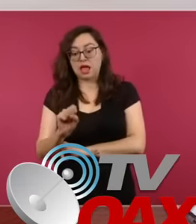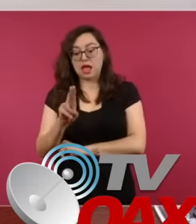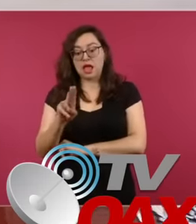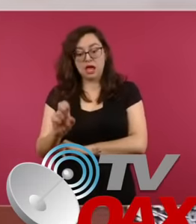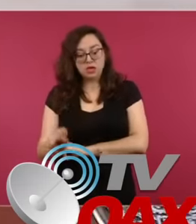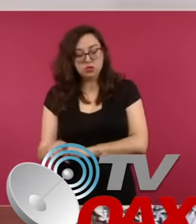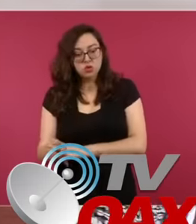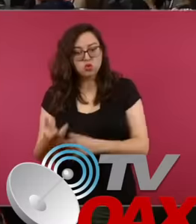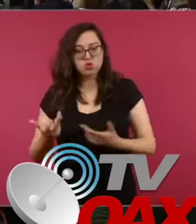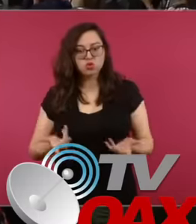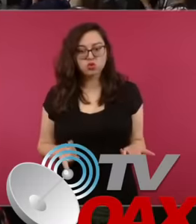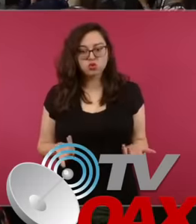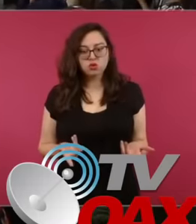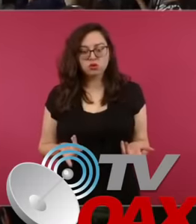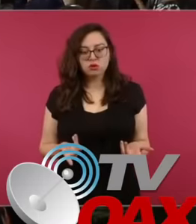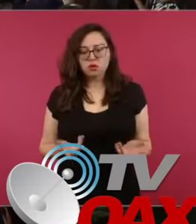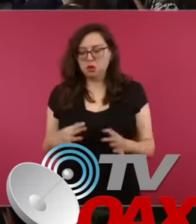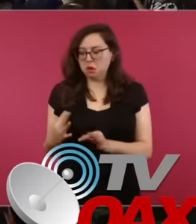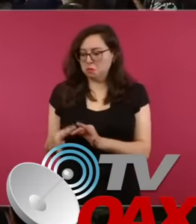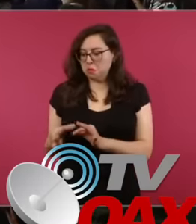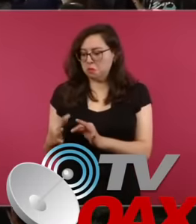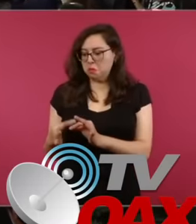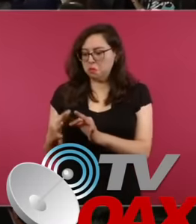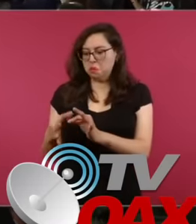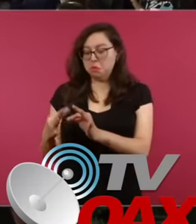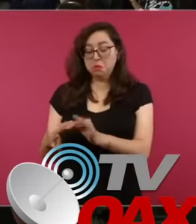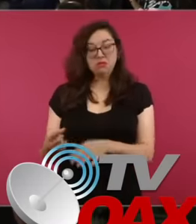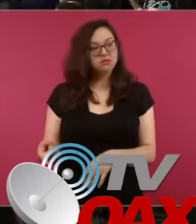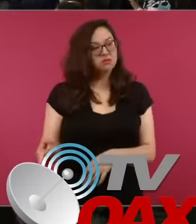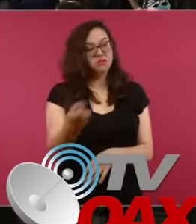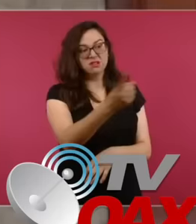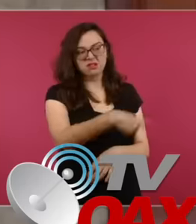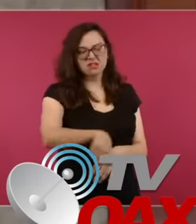muy vulgar, grosera,